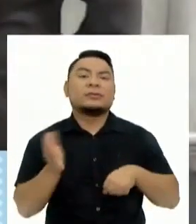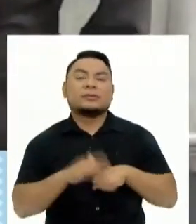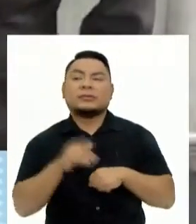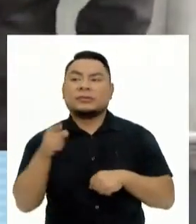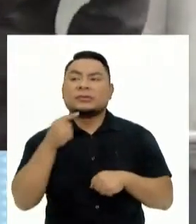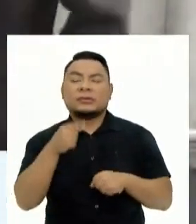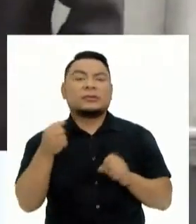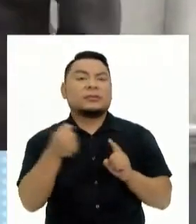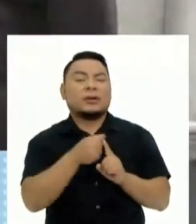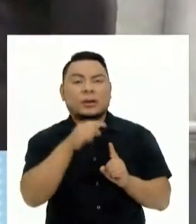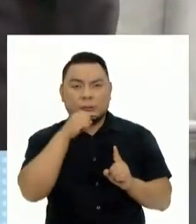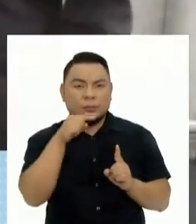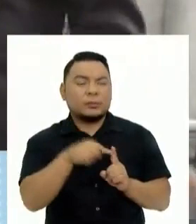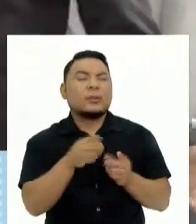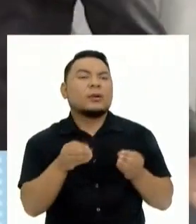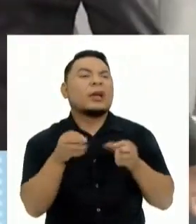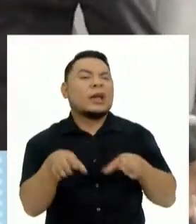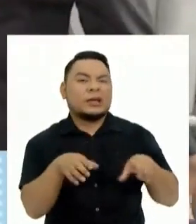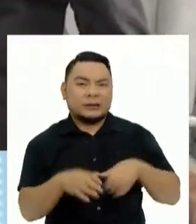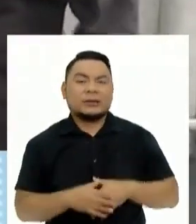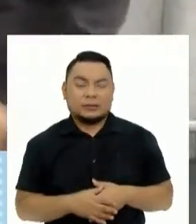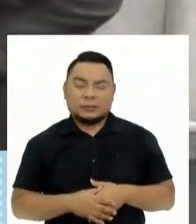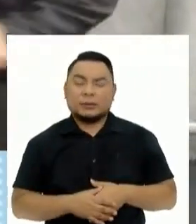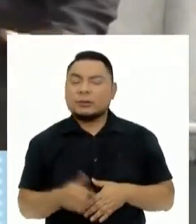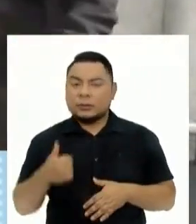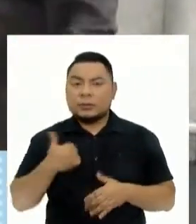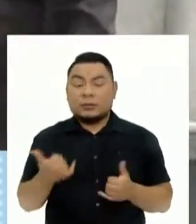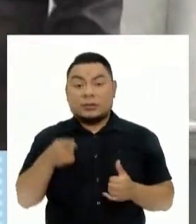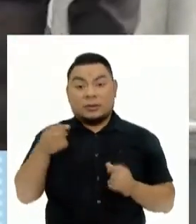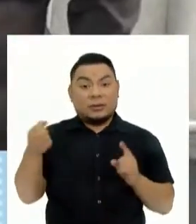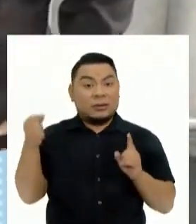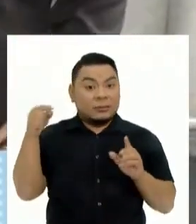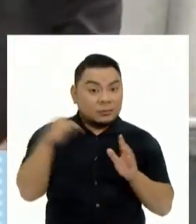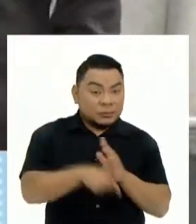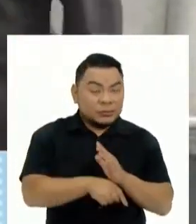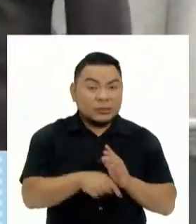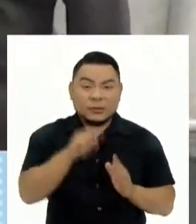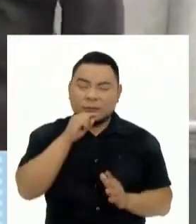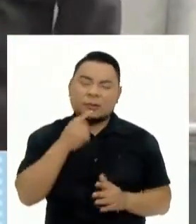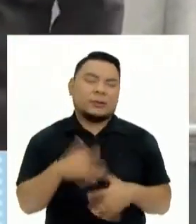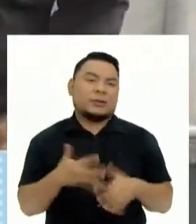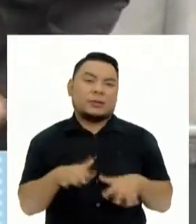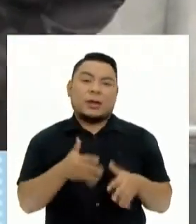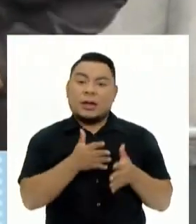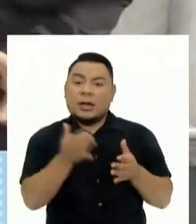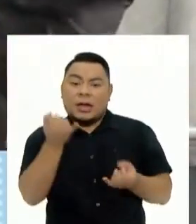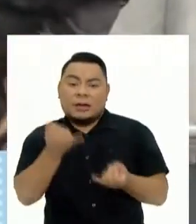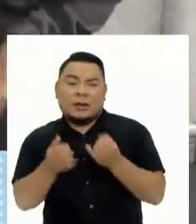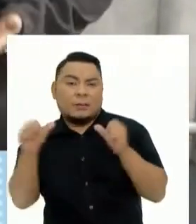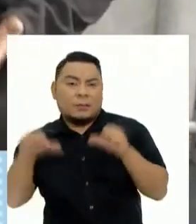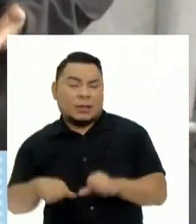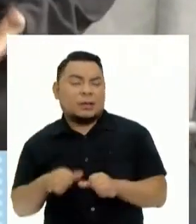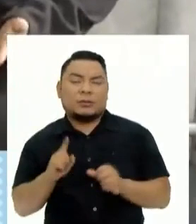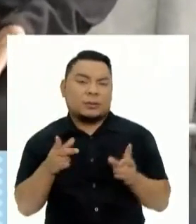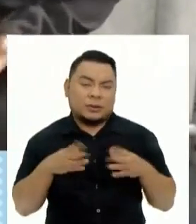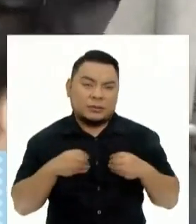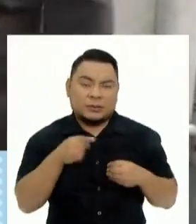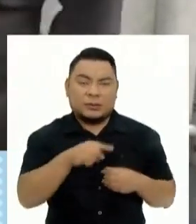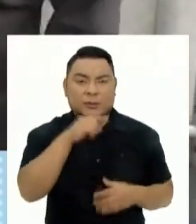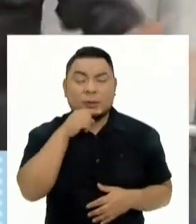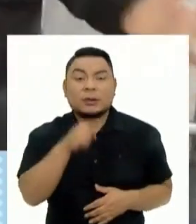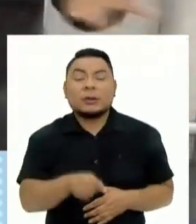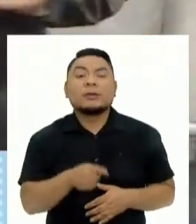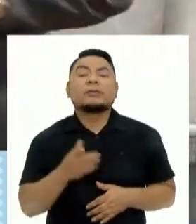los feminicidios, ¿no? Bueno, el feminicidio es la expresión última de la violencia hacia las mujeres y sus cifras no